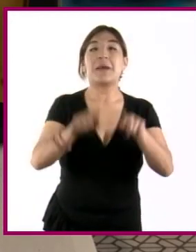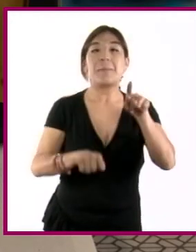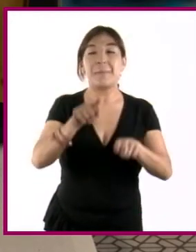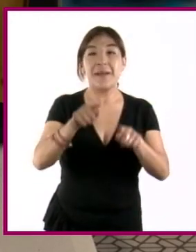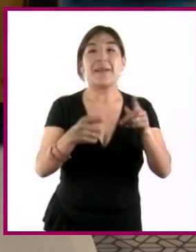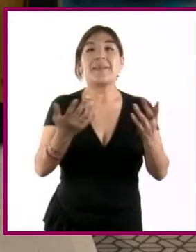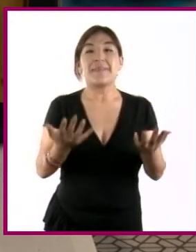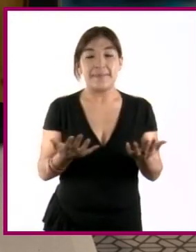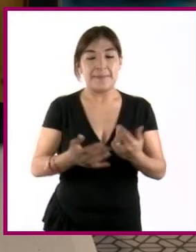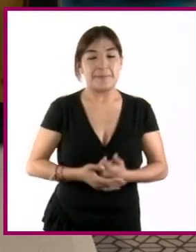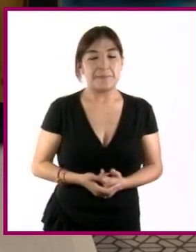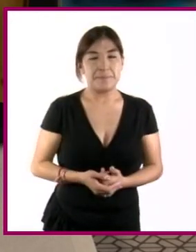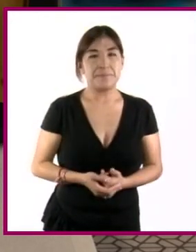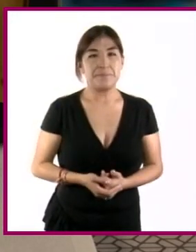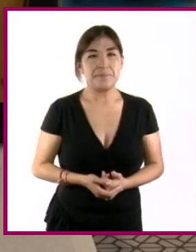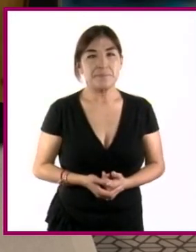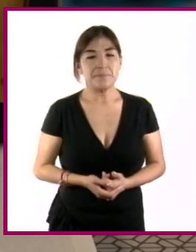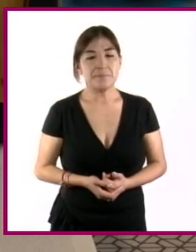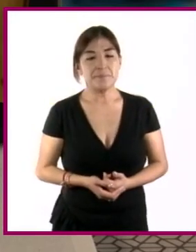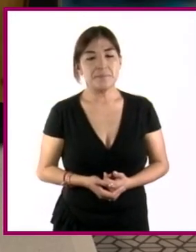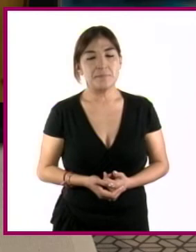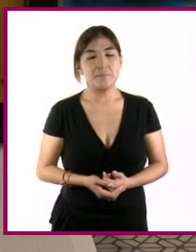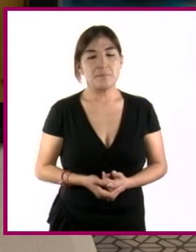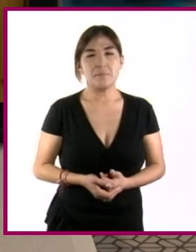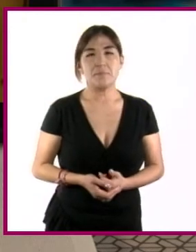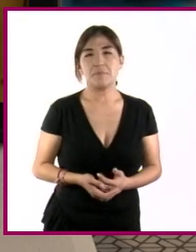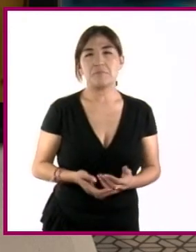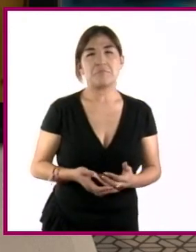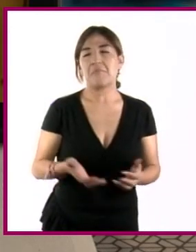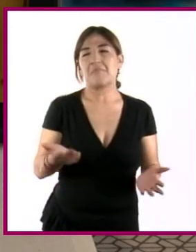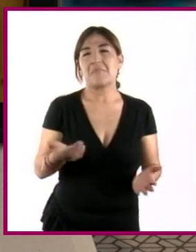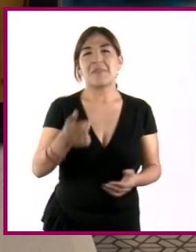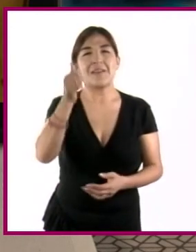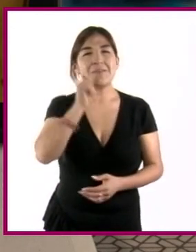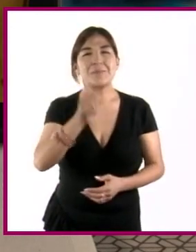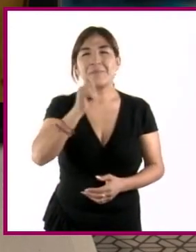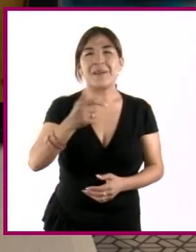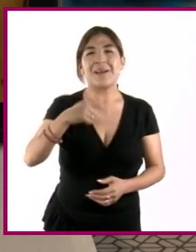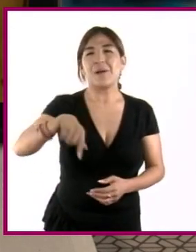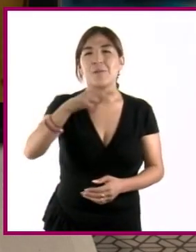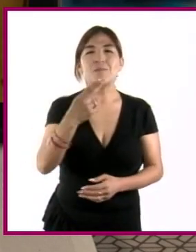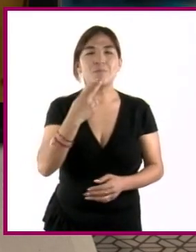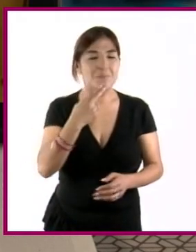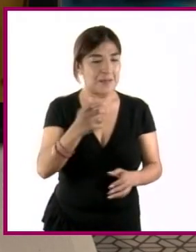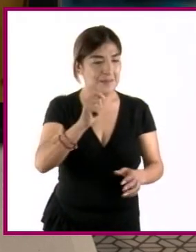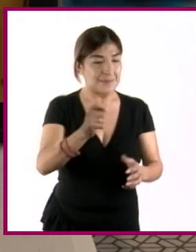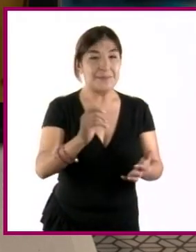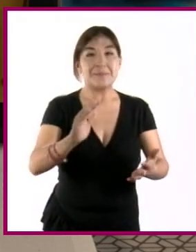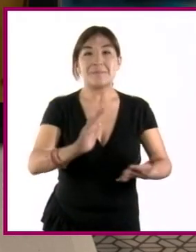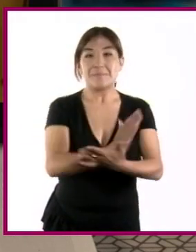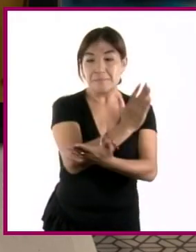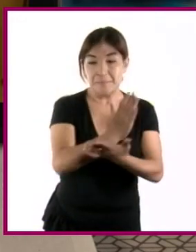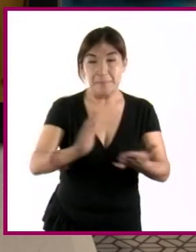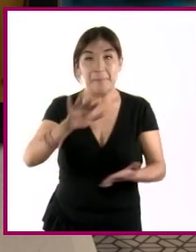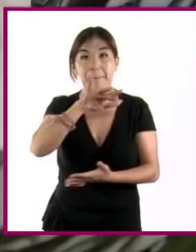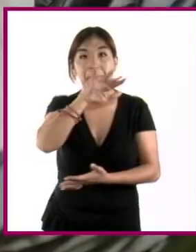general, lo que ocurre es que nosotros los ponemos en una bolsa, a lo mejor separados o no, dependiendo de dónde estemos,